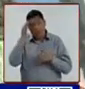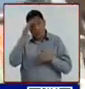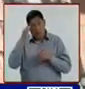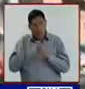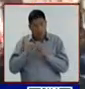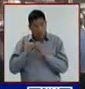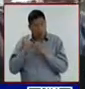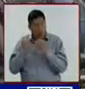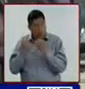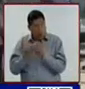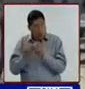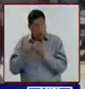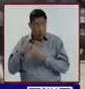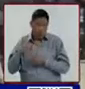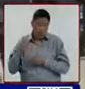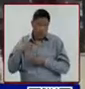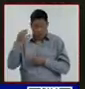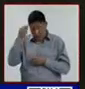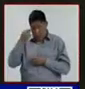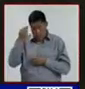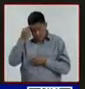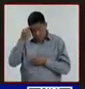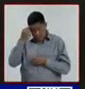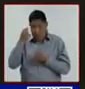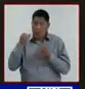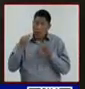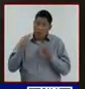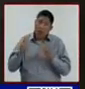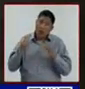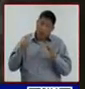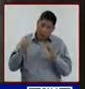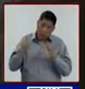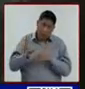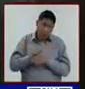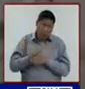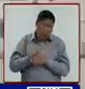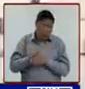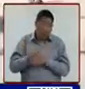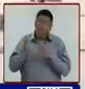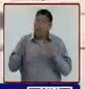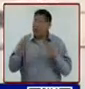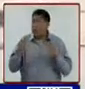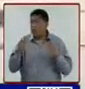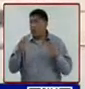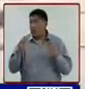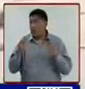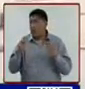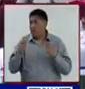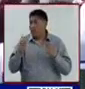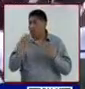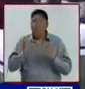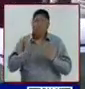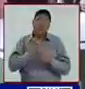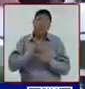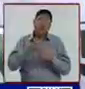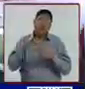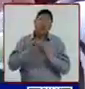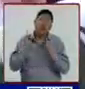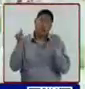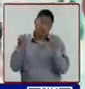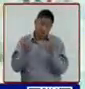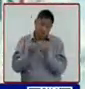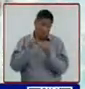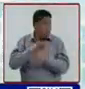hay organizaciones afines al gobierno que la intención es prácticamente tratar de increpar nuevamente a nuestra institución